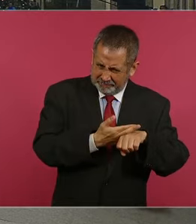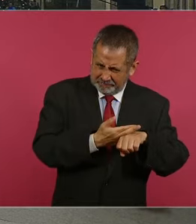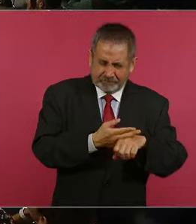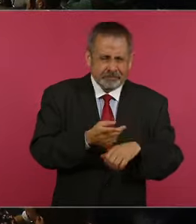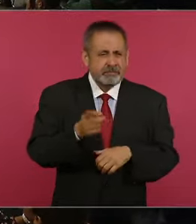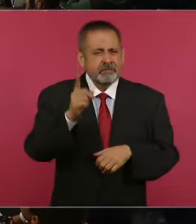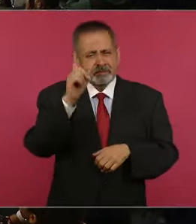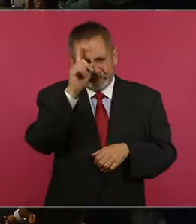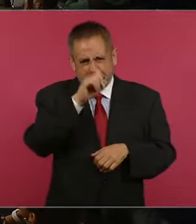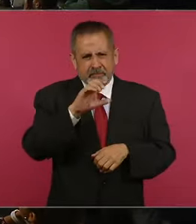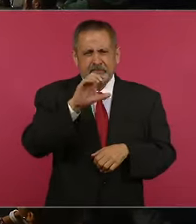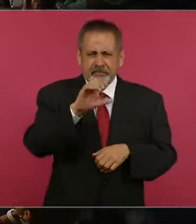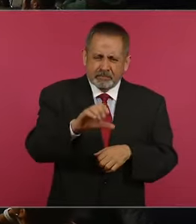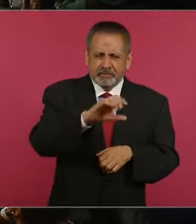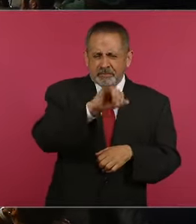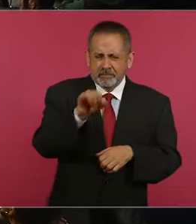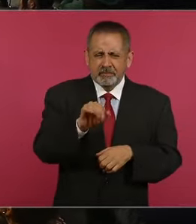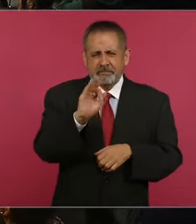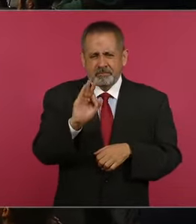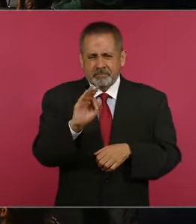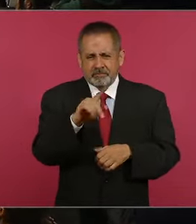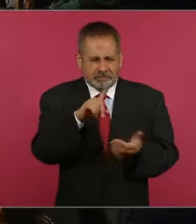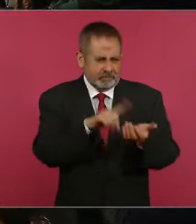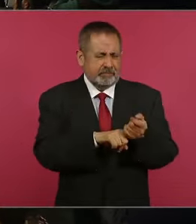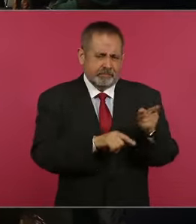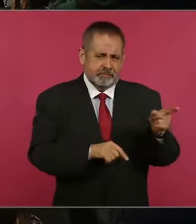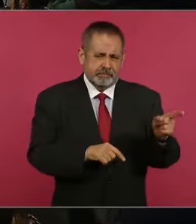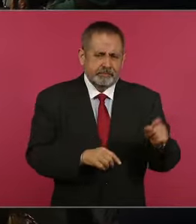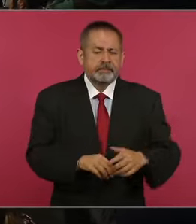Consejo de la Judicatura.